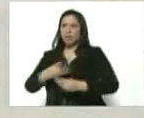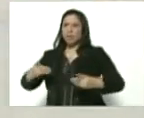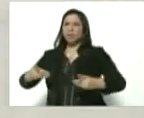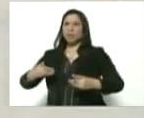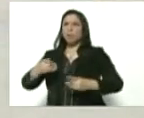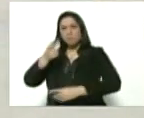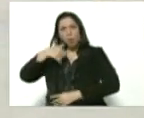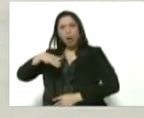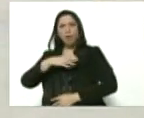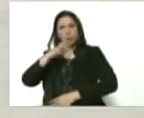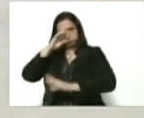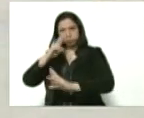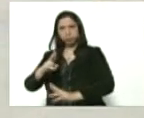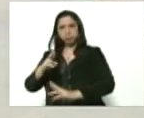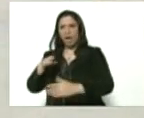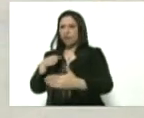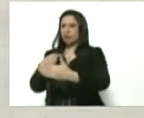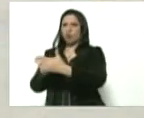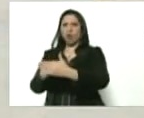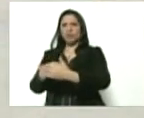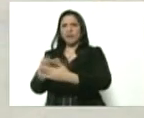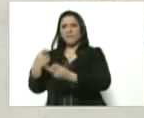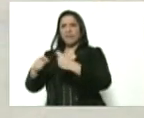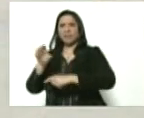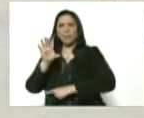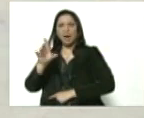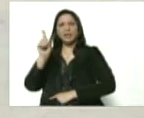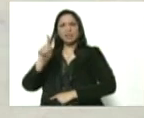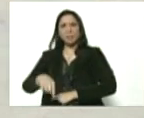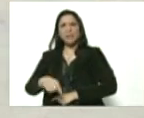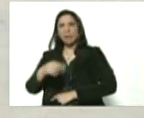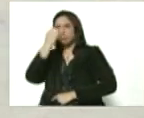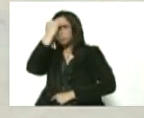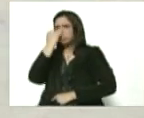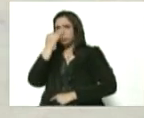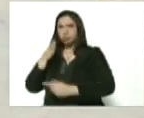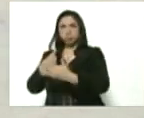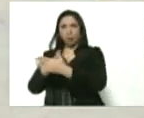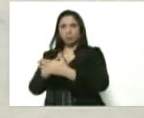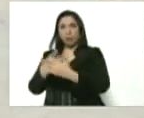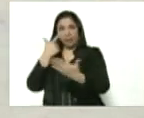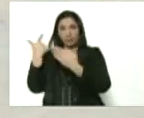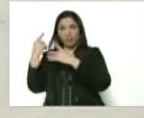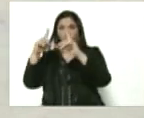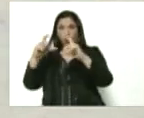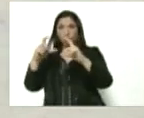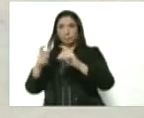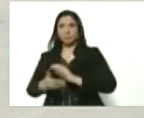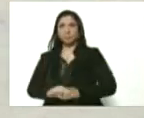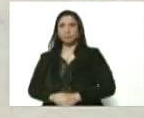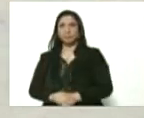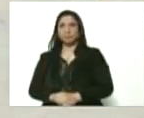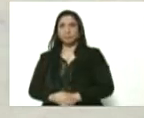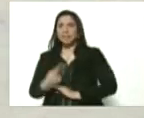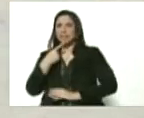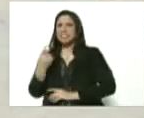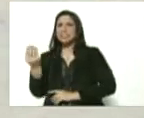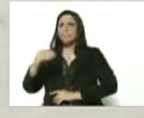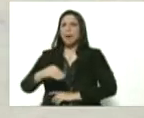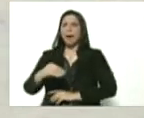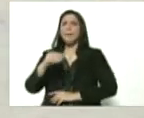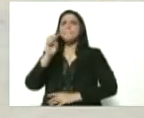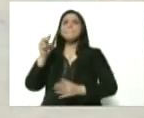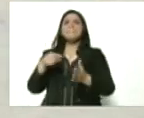contra de los vendepatrias, de los apátridas y de los mercenarios. Y esta foto dice más que mil